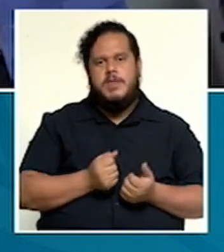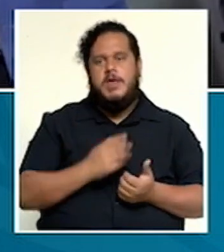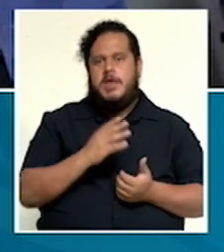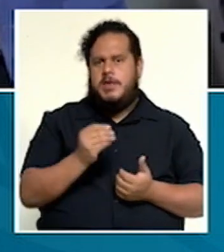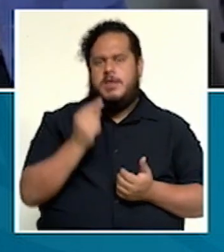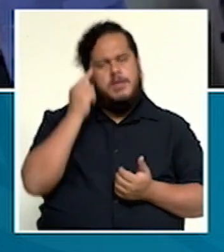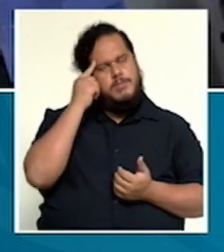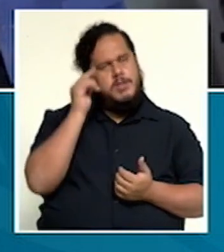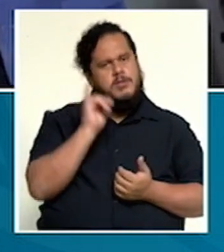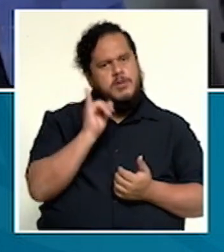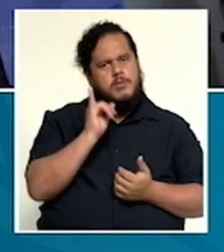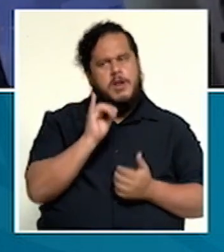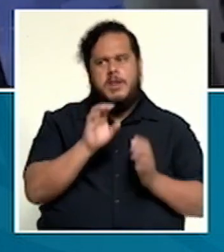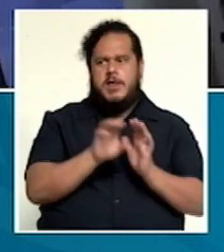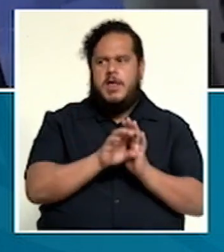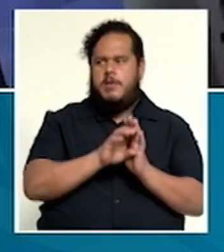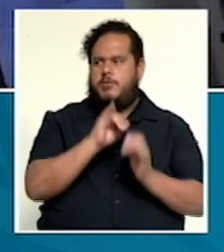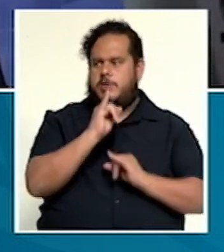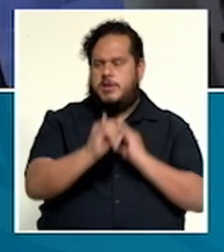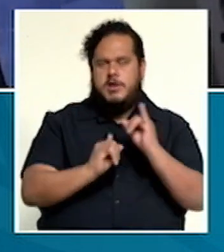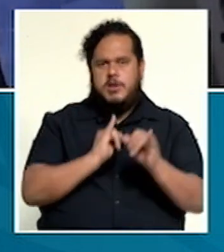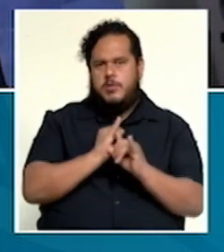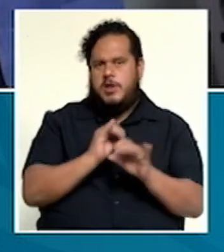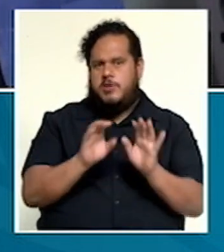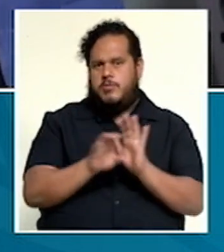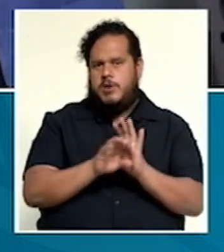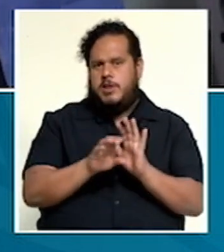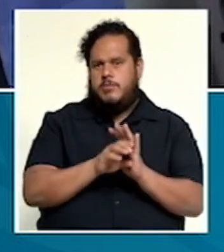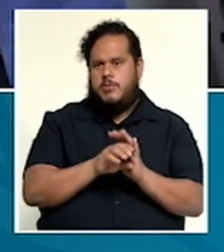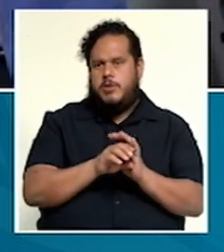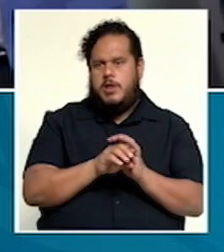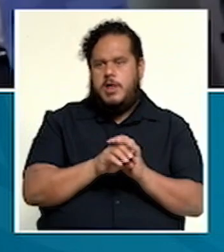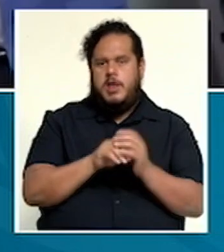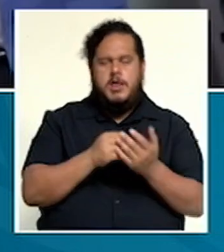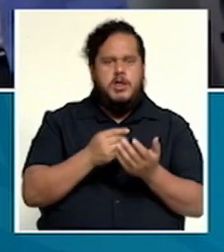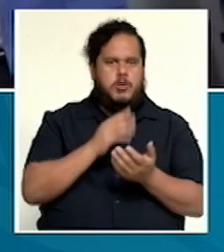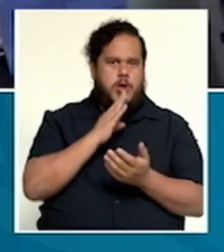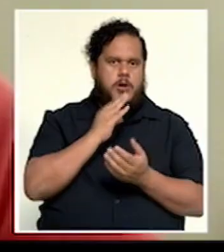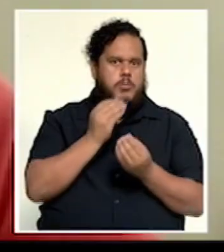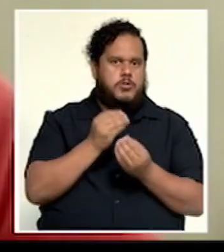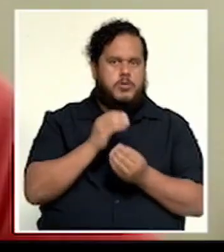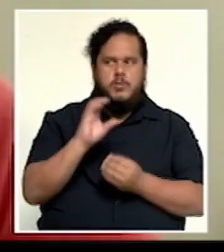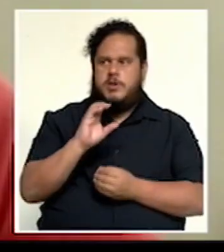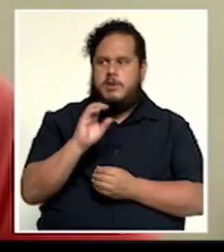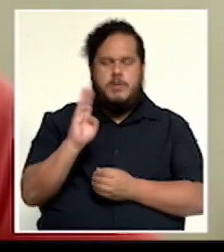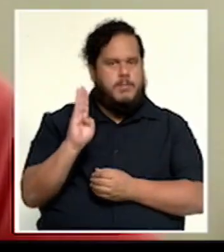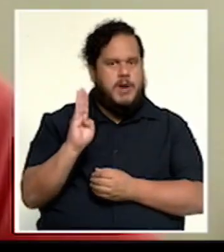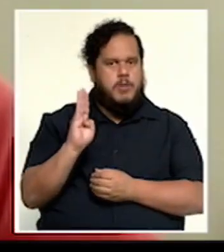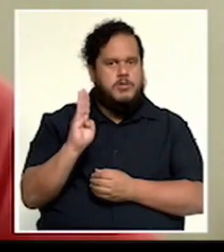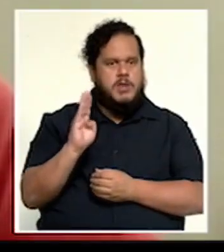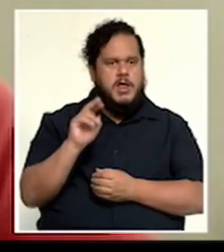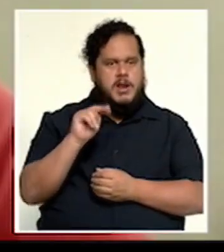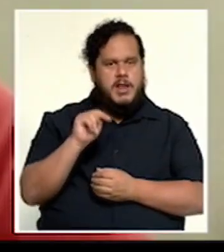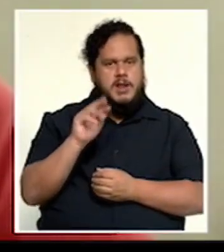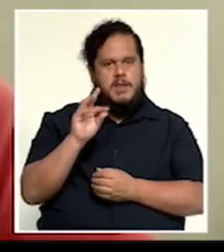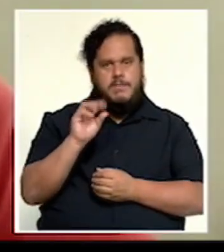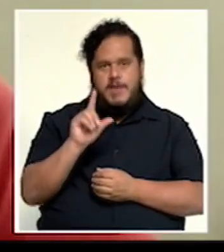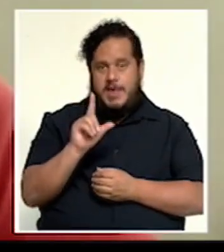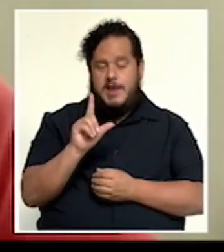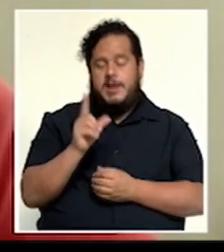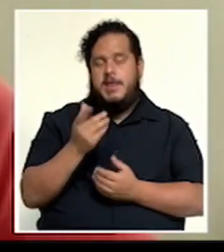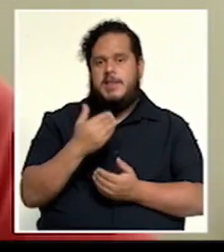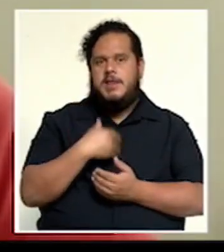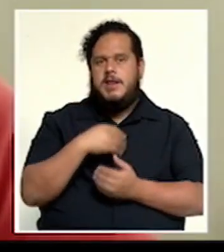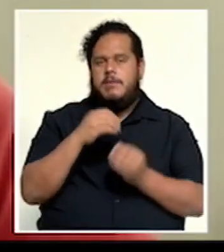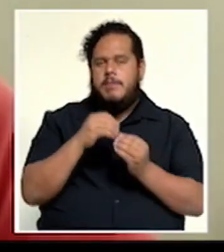Y pienso también en ejemplos internacionales, y lo he hablado mucho, como los Cleveland Browns en la NFL, que tienen más